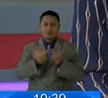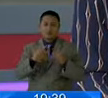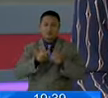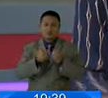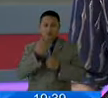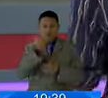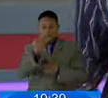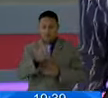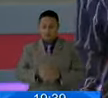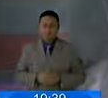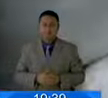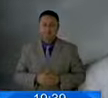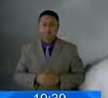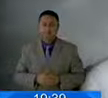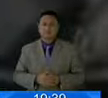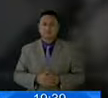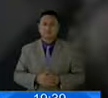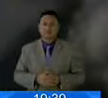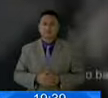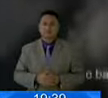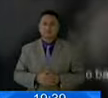atención.